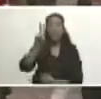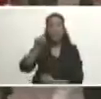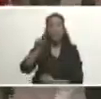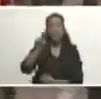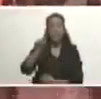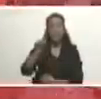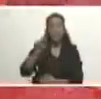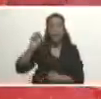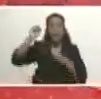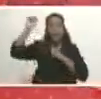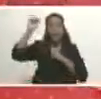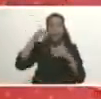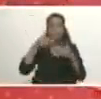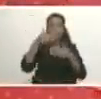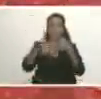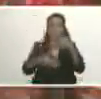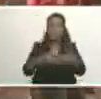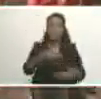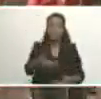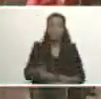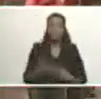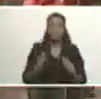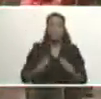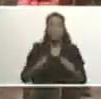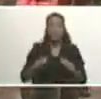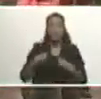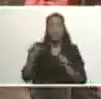¡Nosotros! ¡Hasta la victoria siempre!